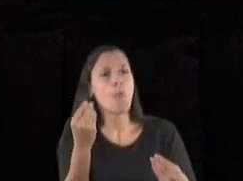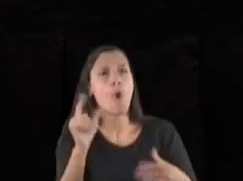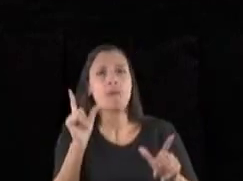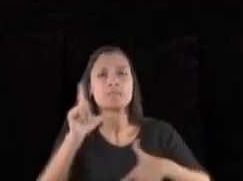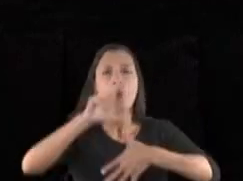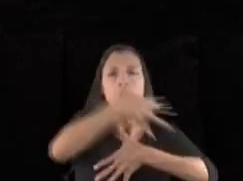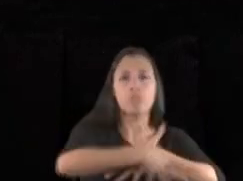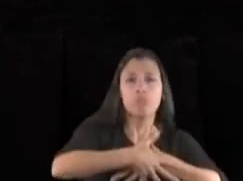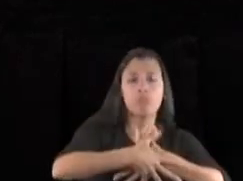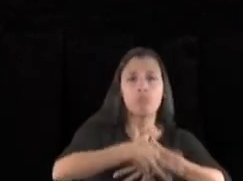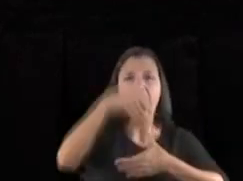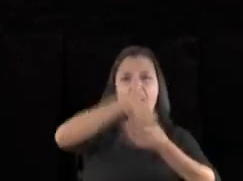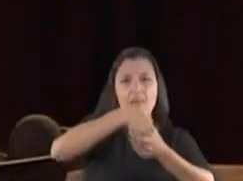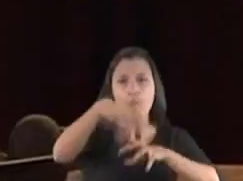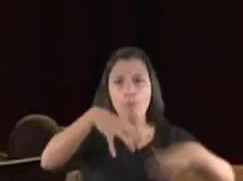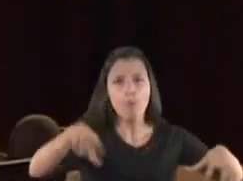un todo.